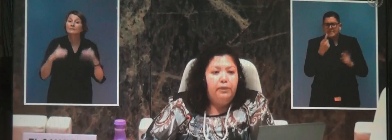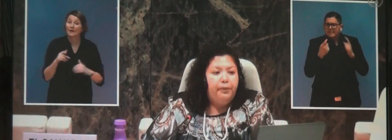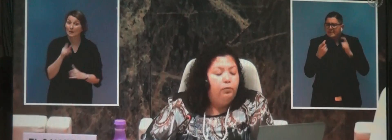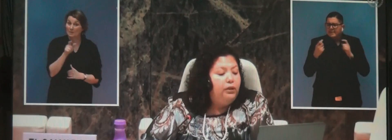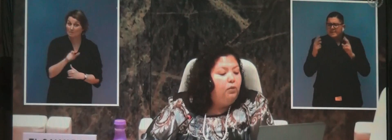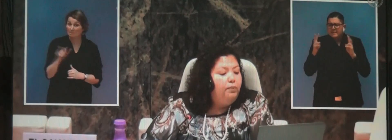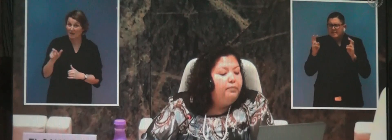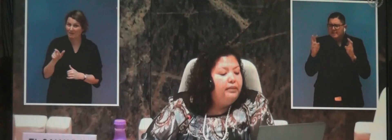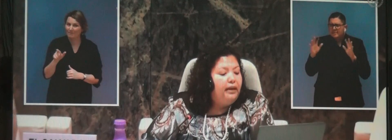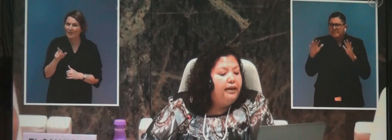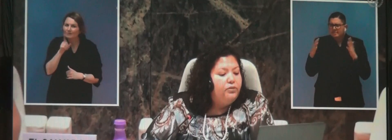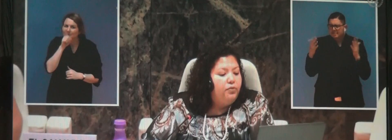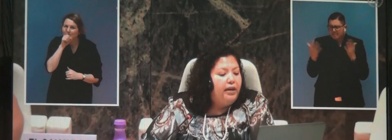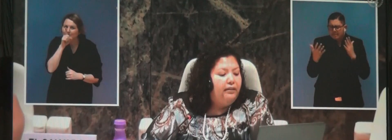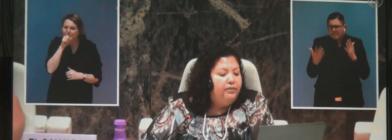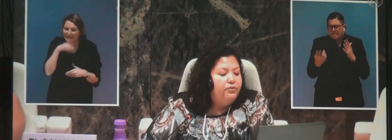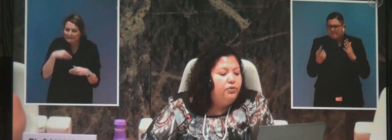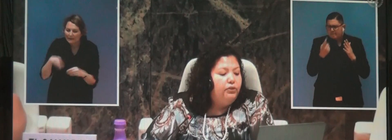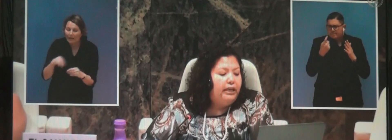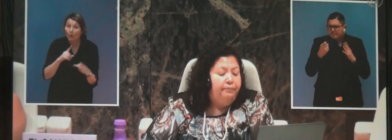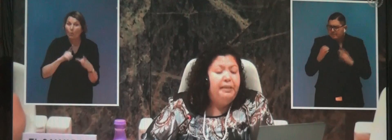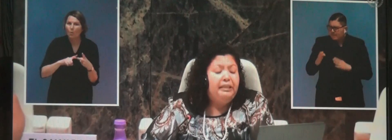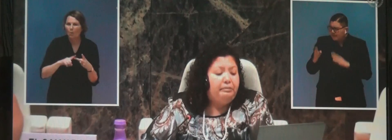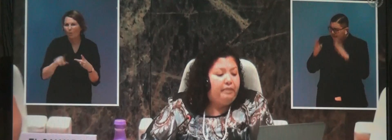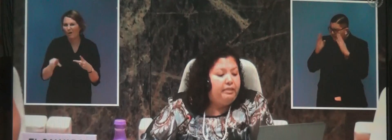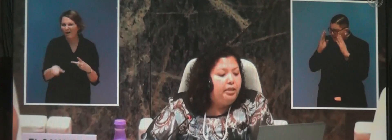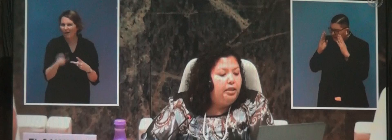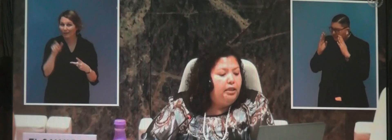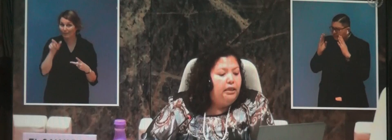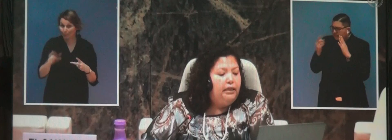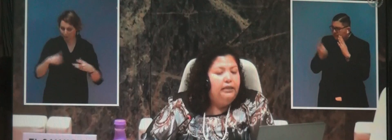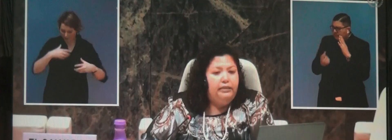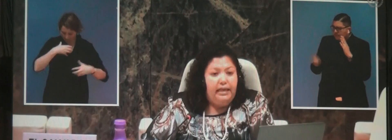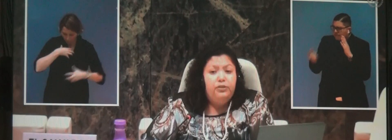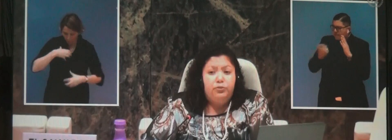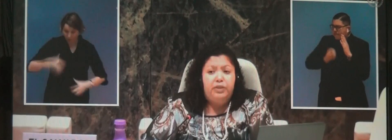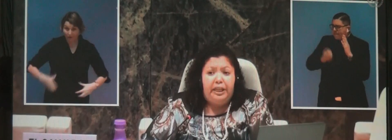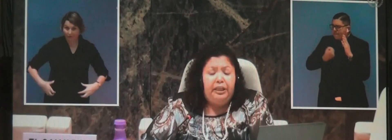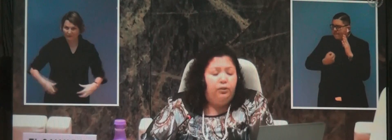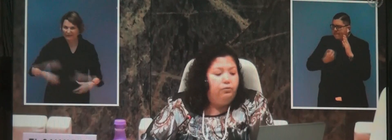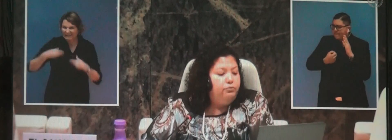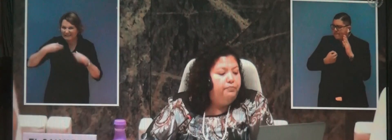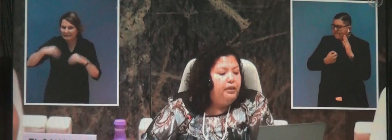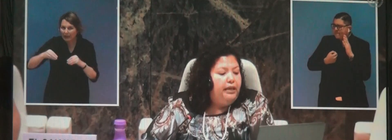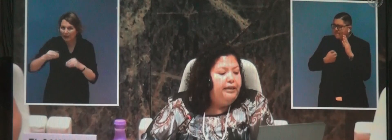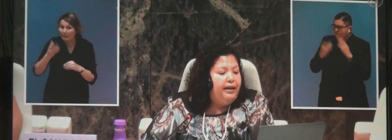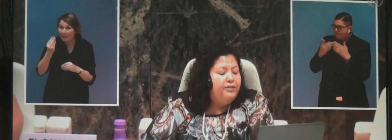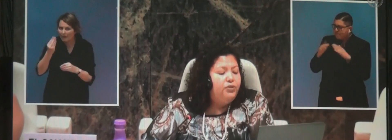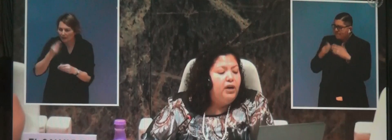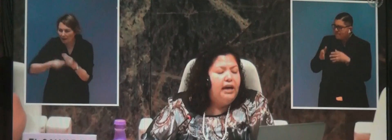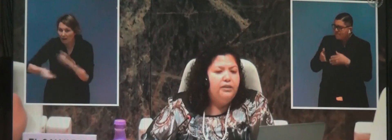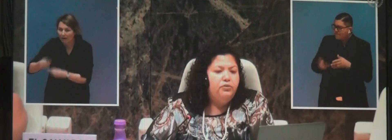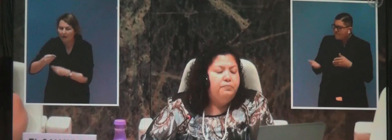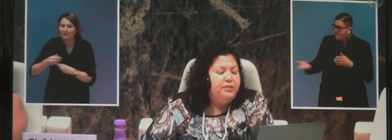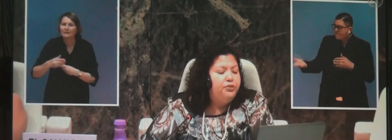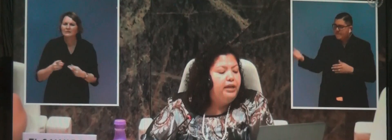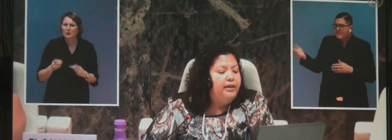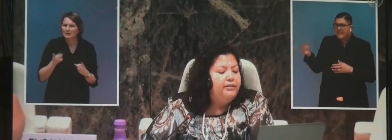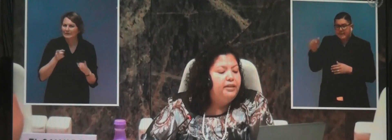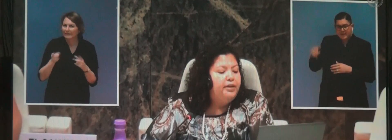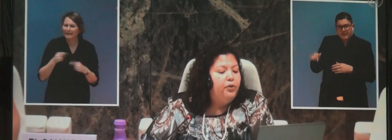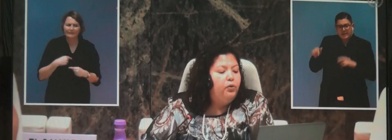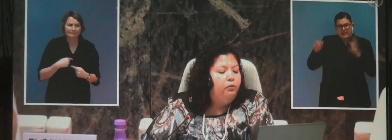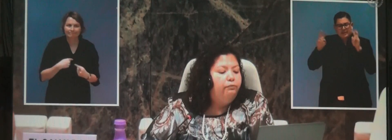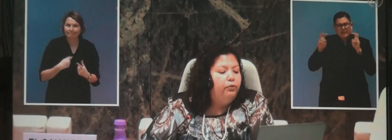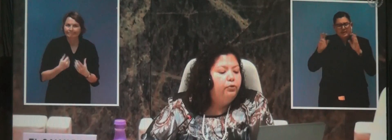hacen una pregunta complementaria sobre la atención de las víctimas de estos delitos. En relación a eso, mencionar